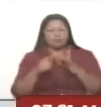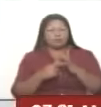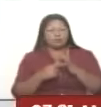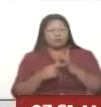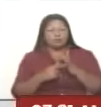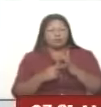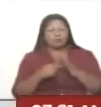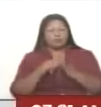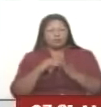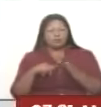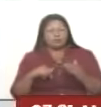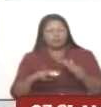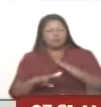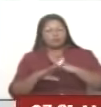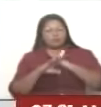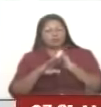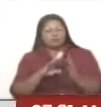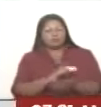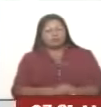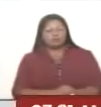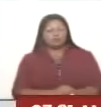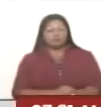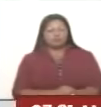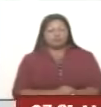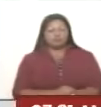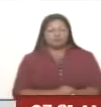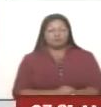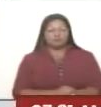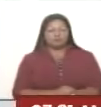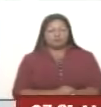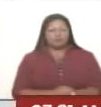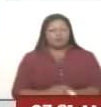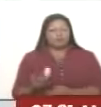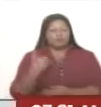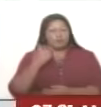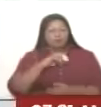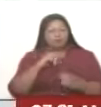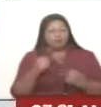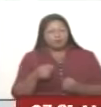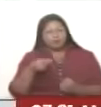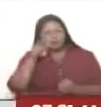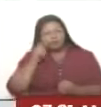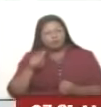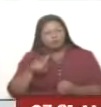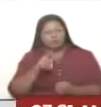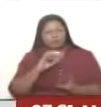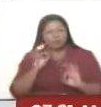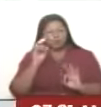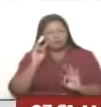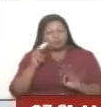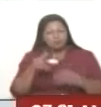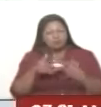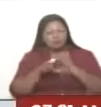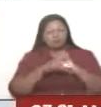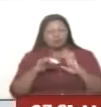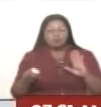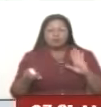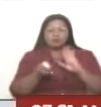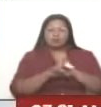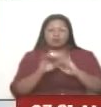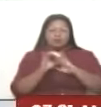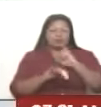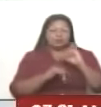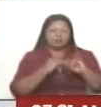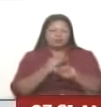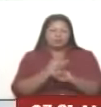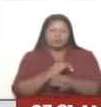sanciones, que están ocasionando un daño terrible a la población. Y nada tienen que ver con el derecho ni con las leyes internacionales,